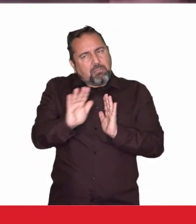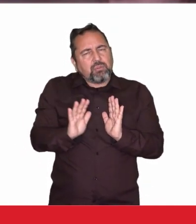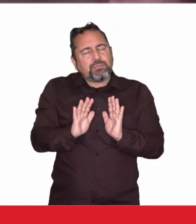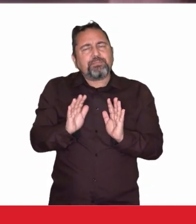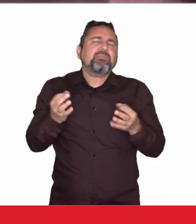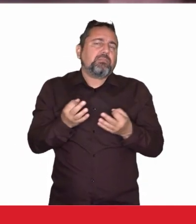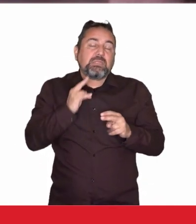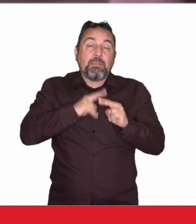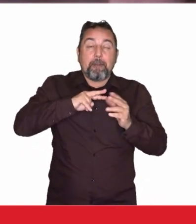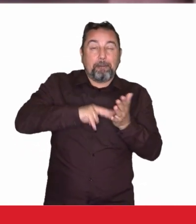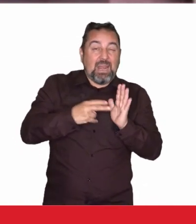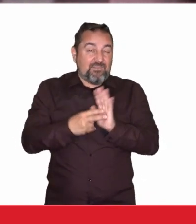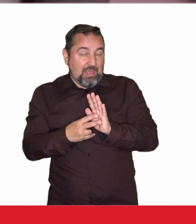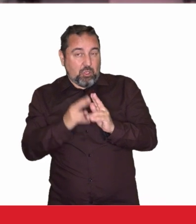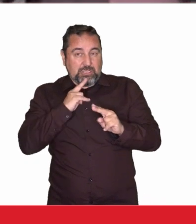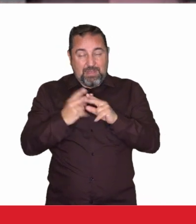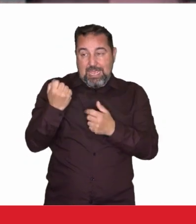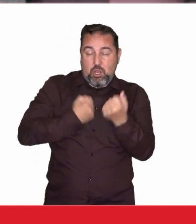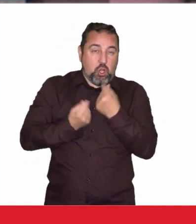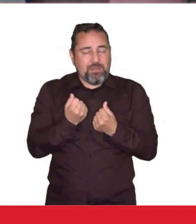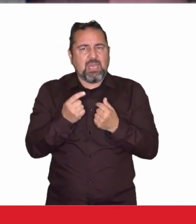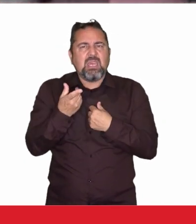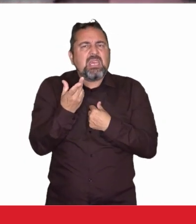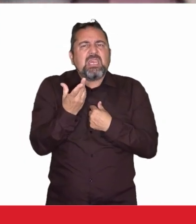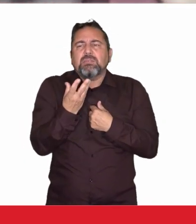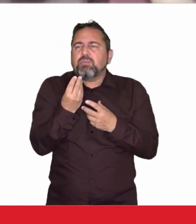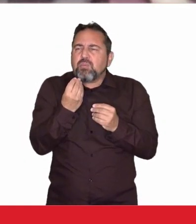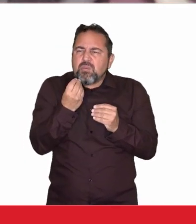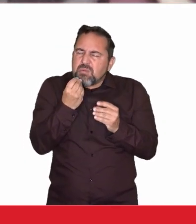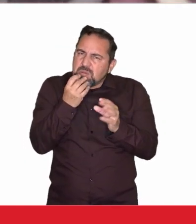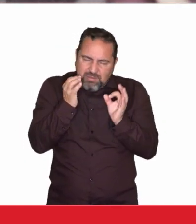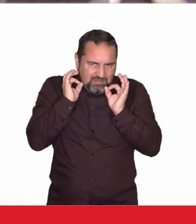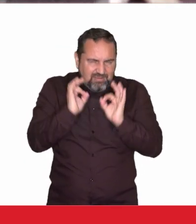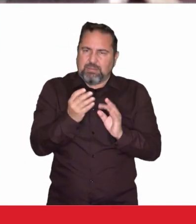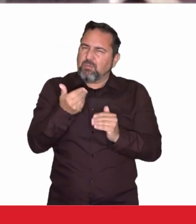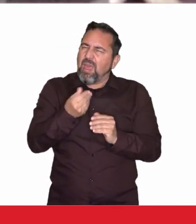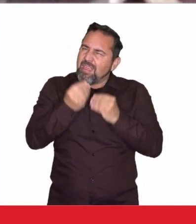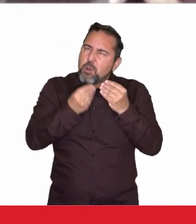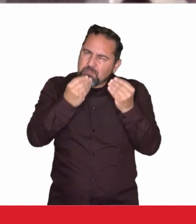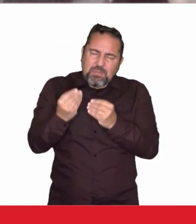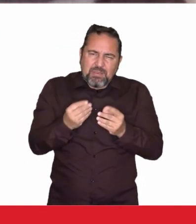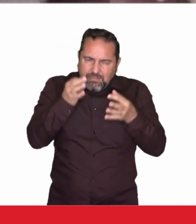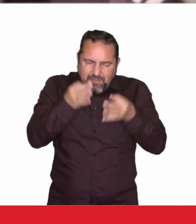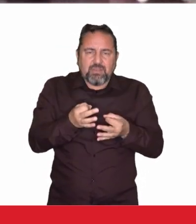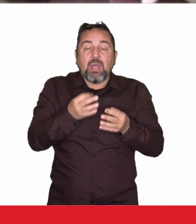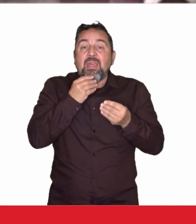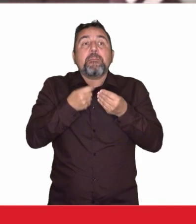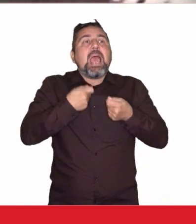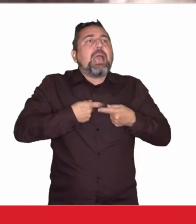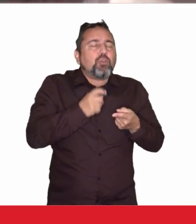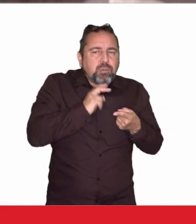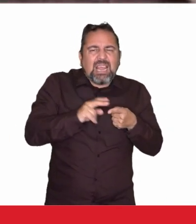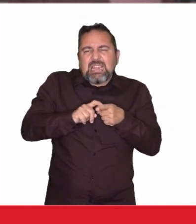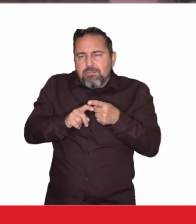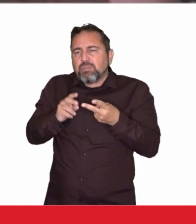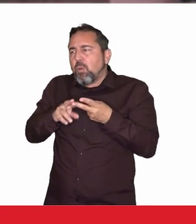parecen importantes, ¿vale? Es que la planificación económica es súper técnica, ¿vale? Llegar a hacer muy bien estos